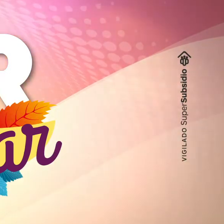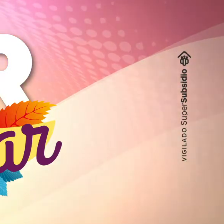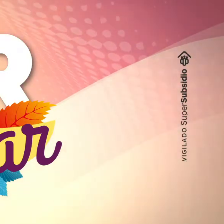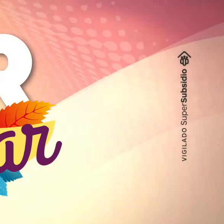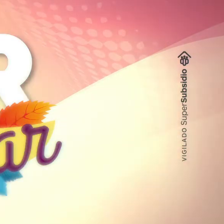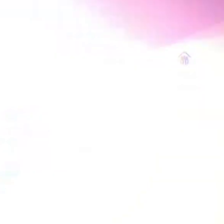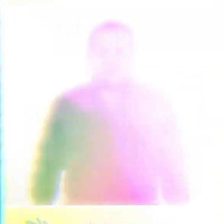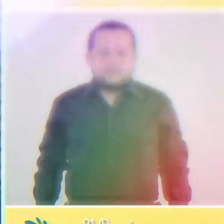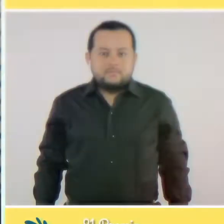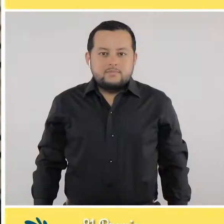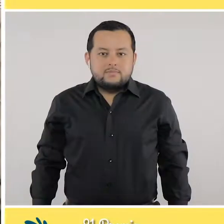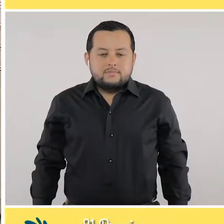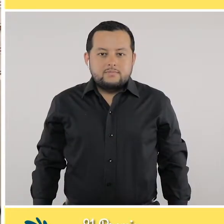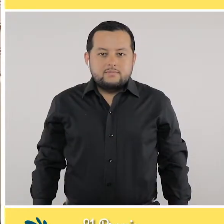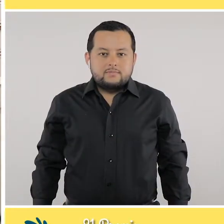Música